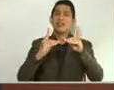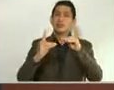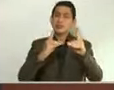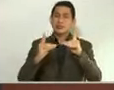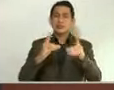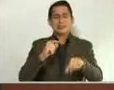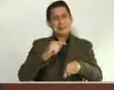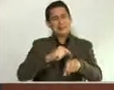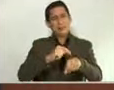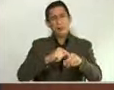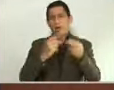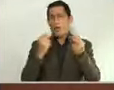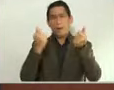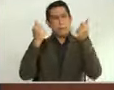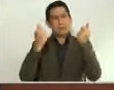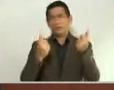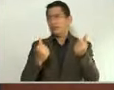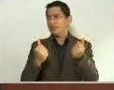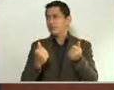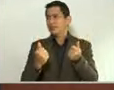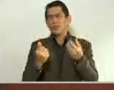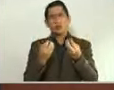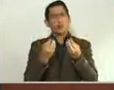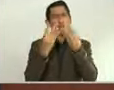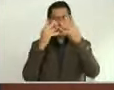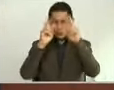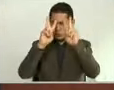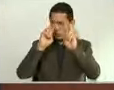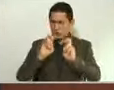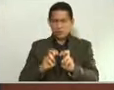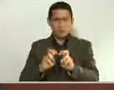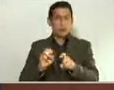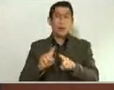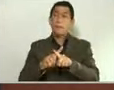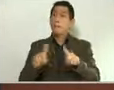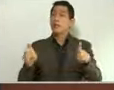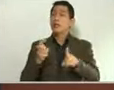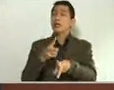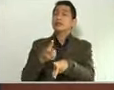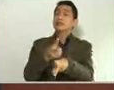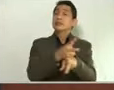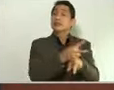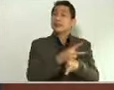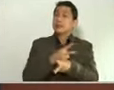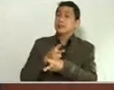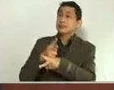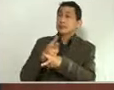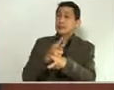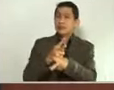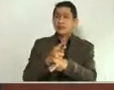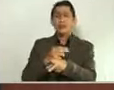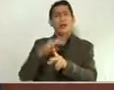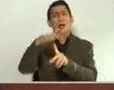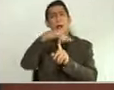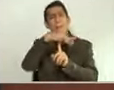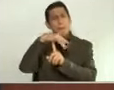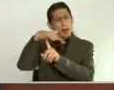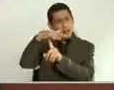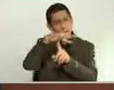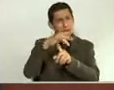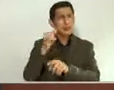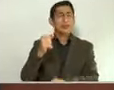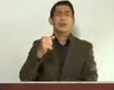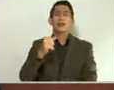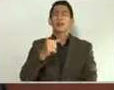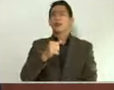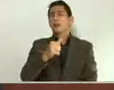muy corto el tiempo para tocar tantos temas. En la seguridad, volviendo al tema este, en los parques hay mucha gente que los